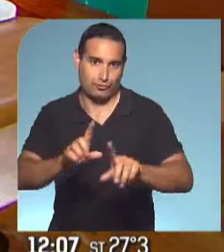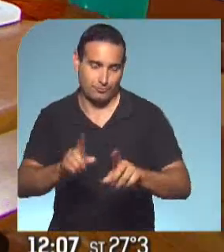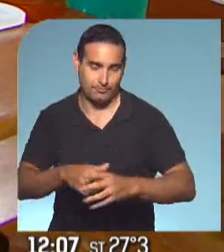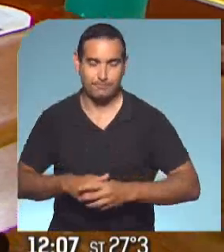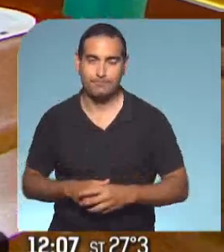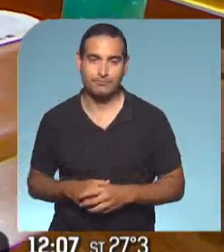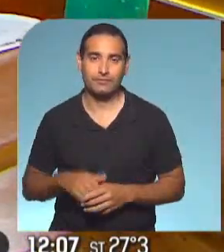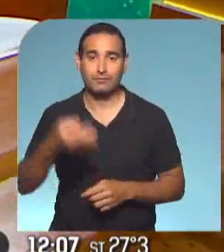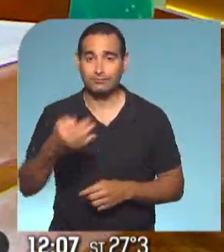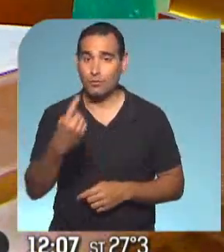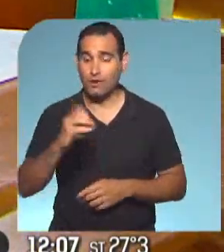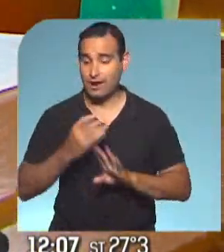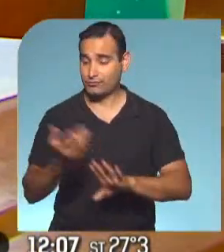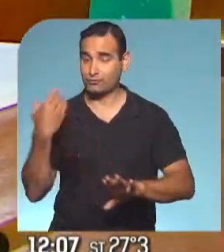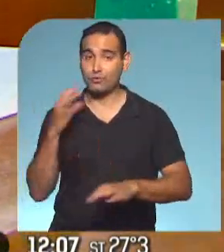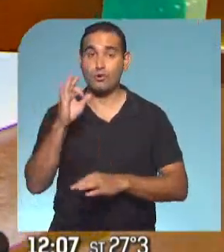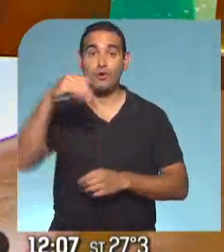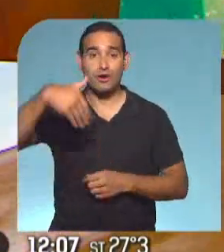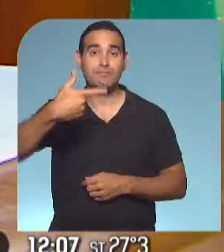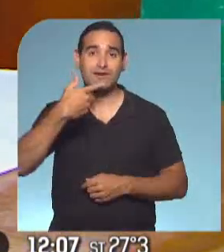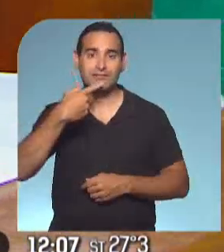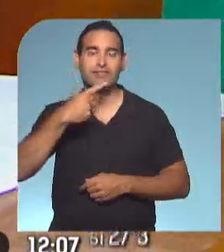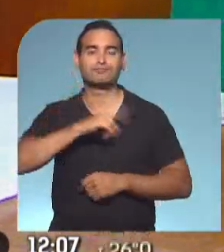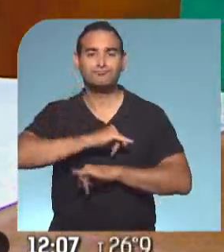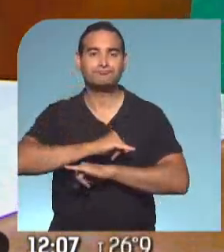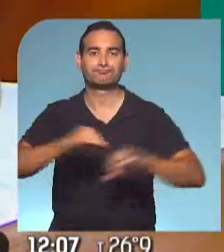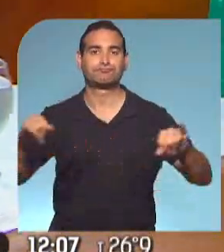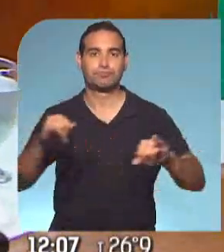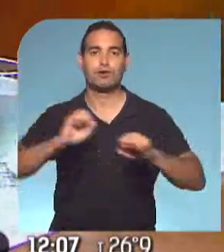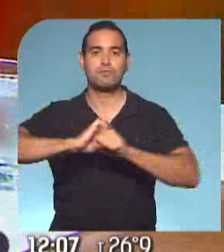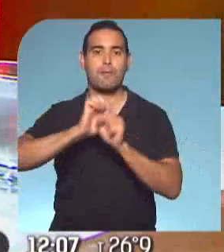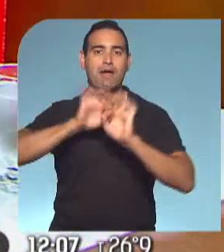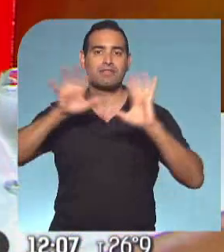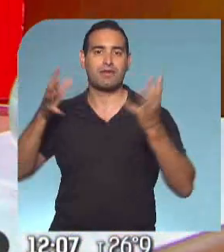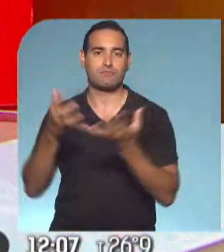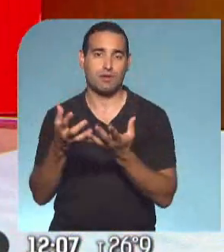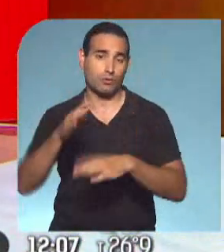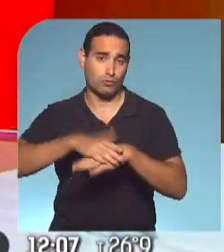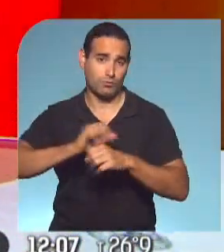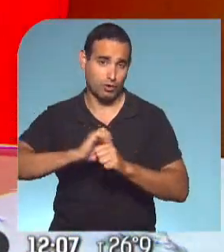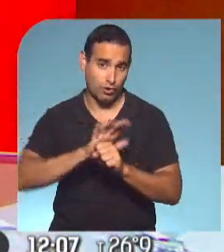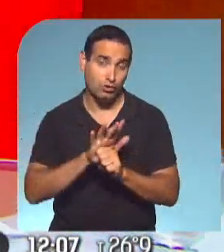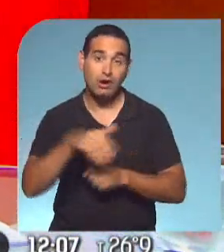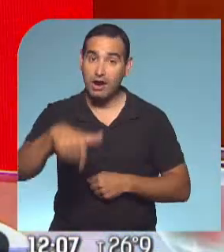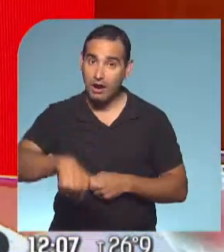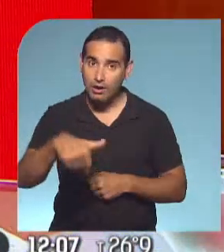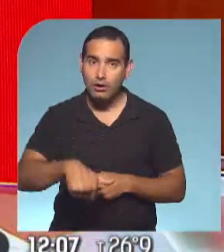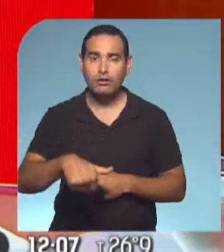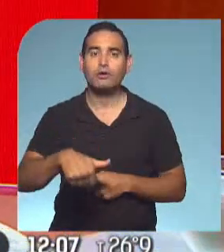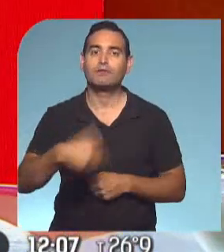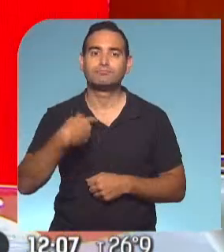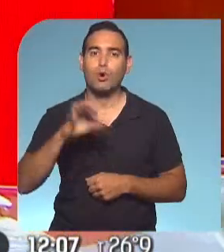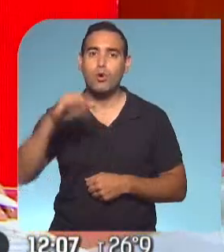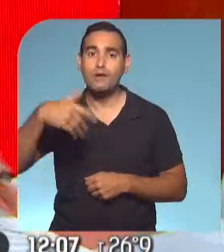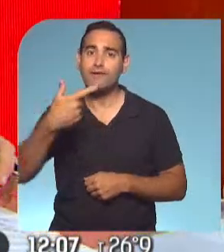hace un año la organización mundial de la salud decretaba la pandemia por kobe 19 ahora pone el acento en